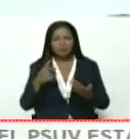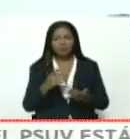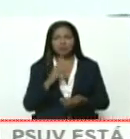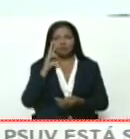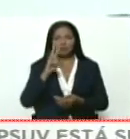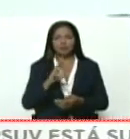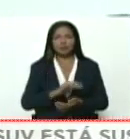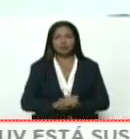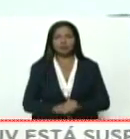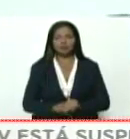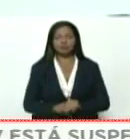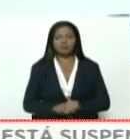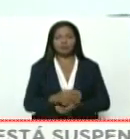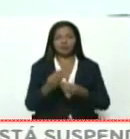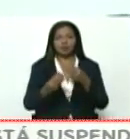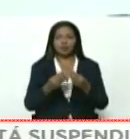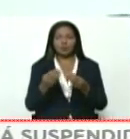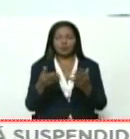¿Cómo es?